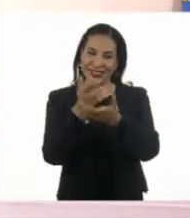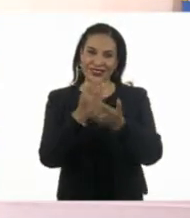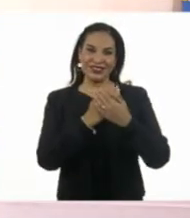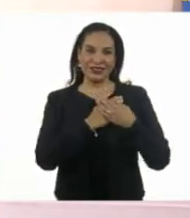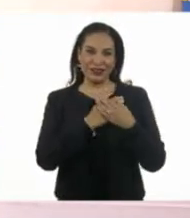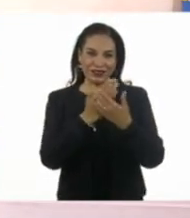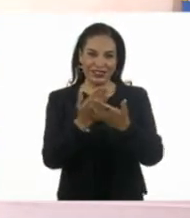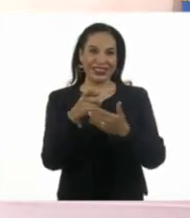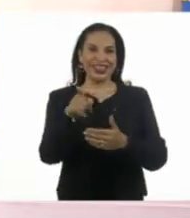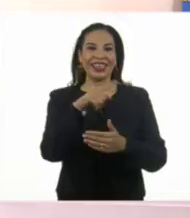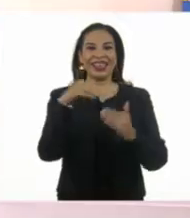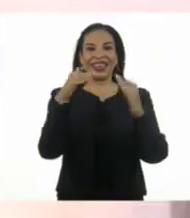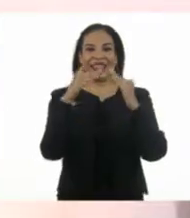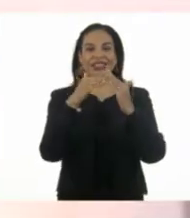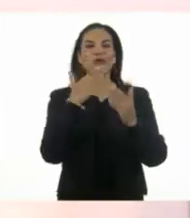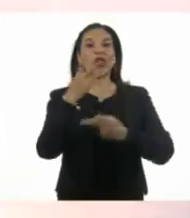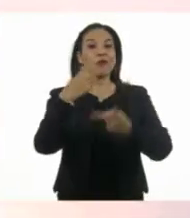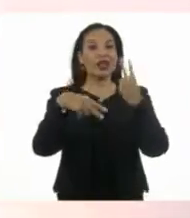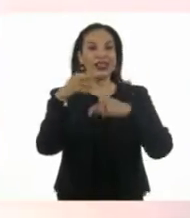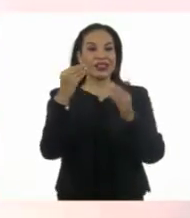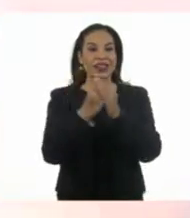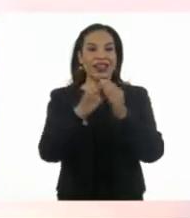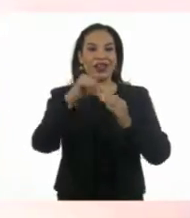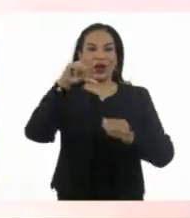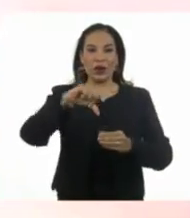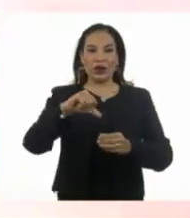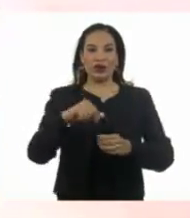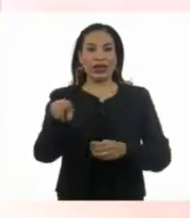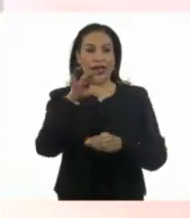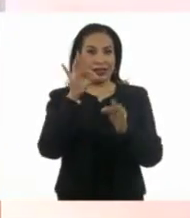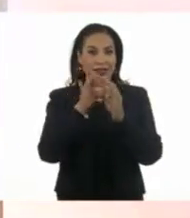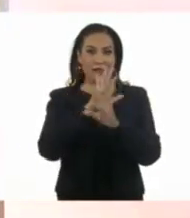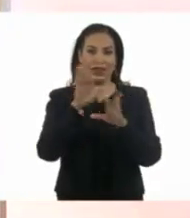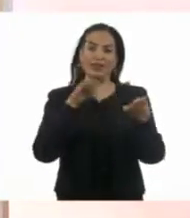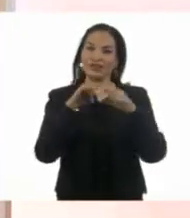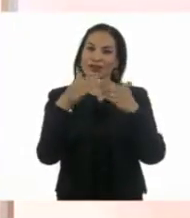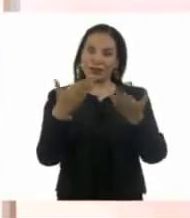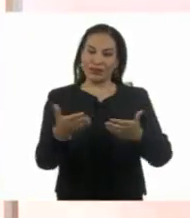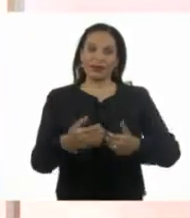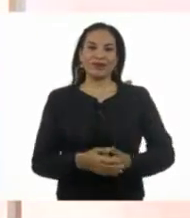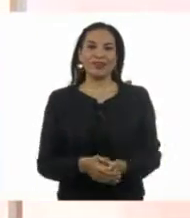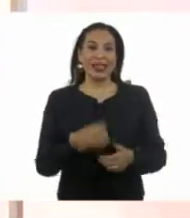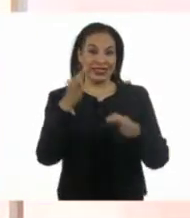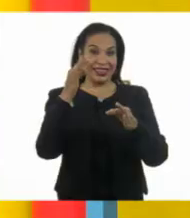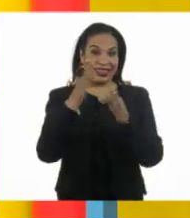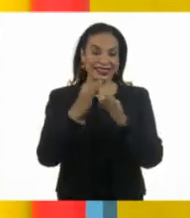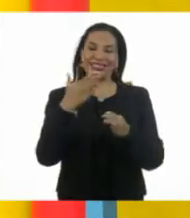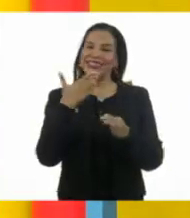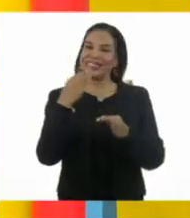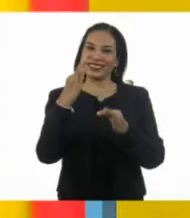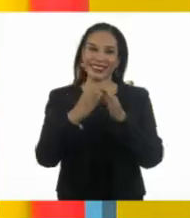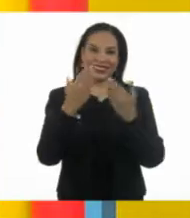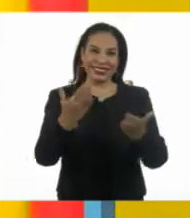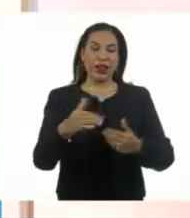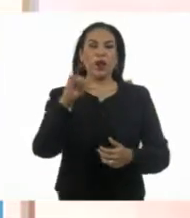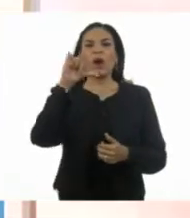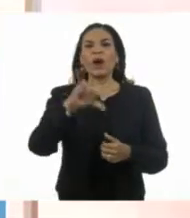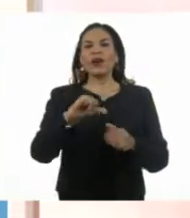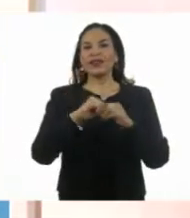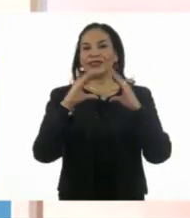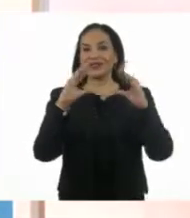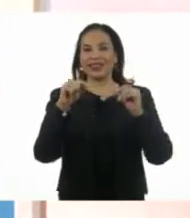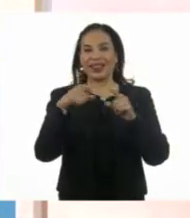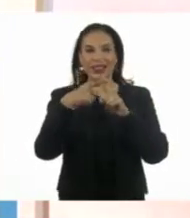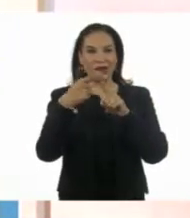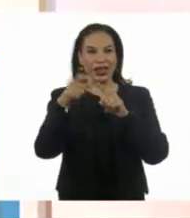mis niños, están en casa. Bienvenidos a la clase de hoy. ¿Ya están listos? Vamos a trabajar. ¿Tú estás lista, Pili? Listísima. Porque hoy les traigo